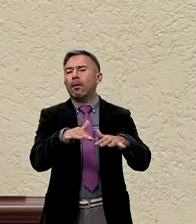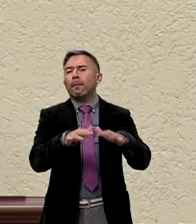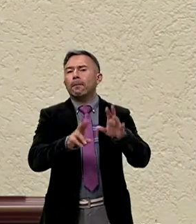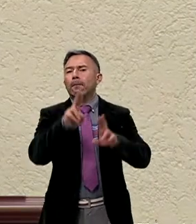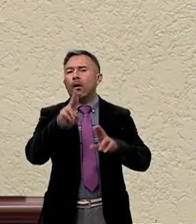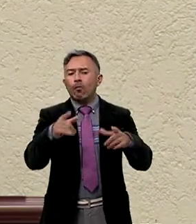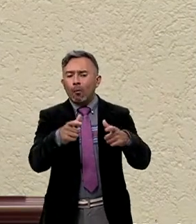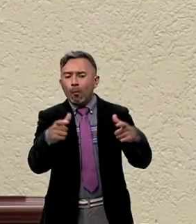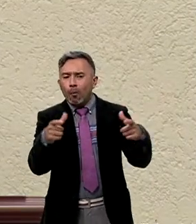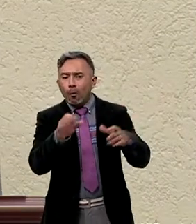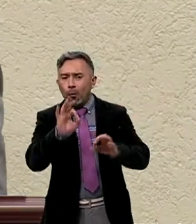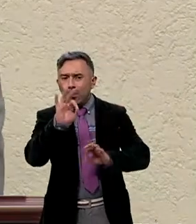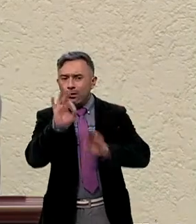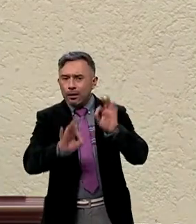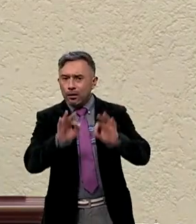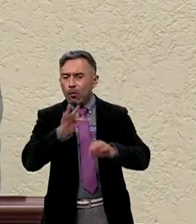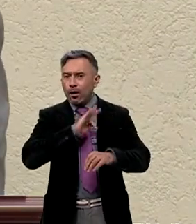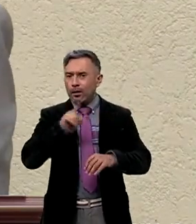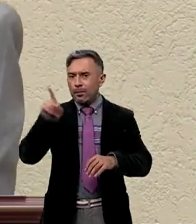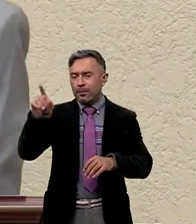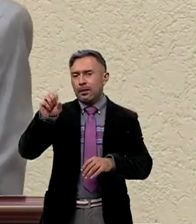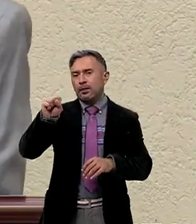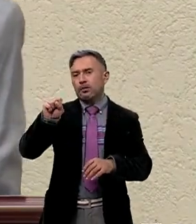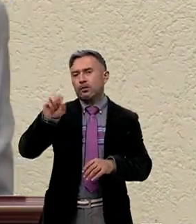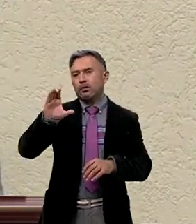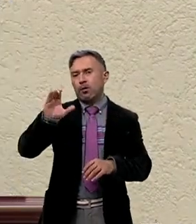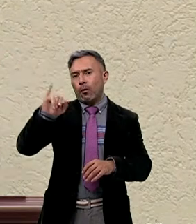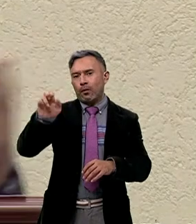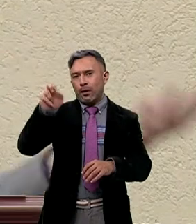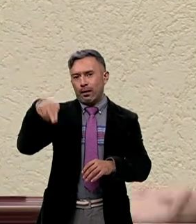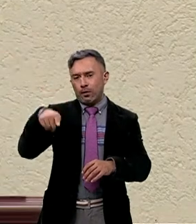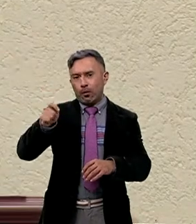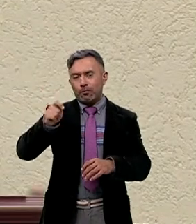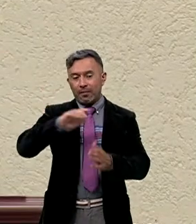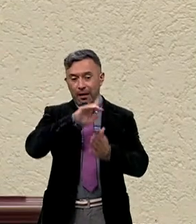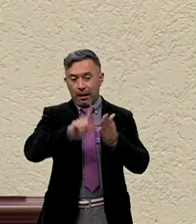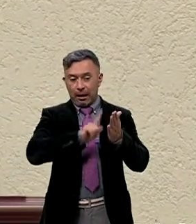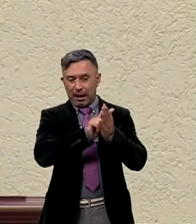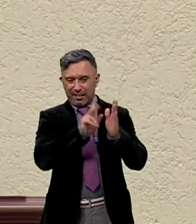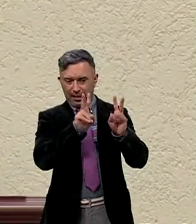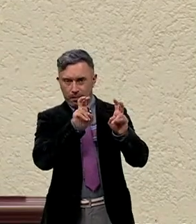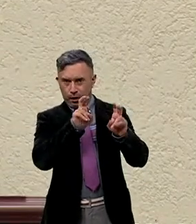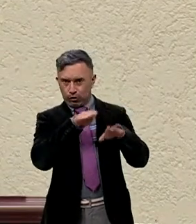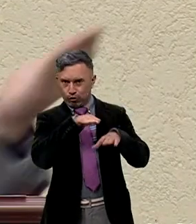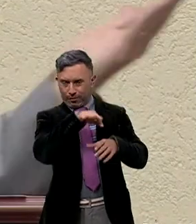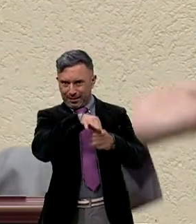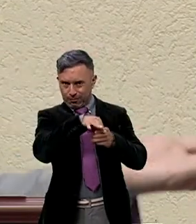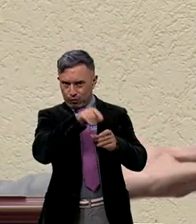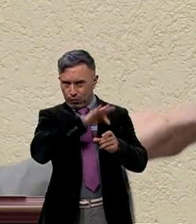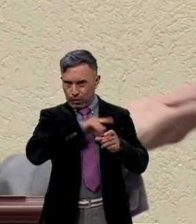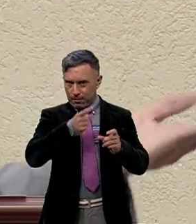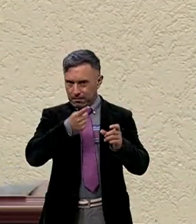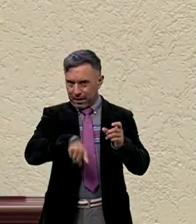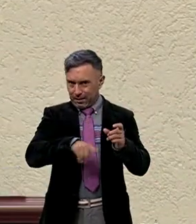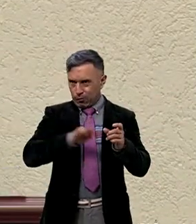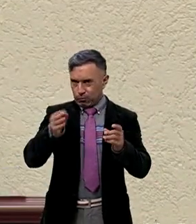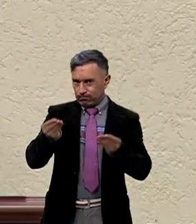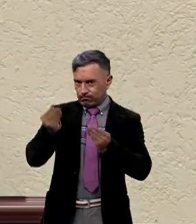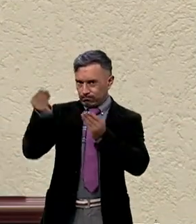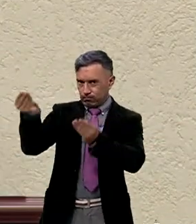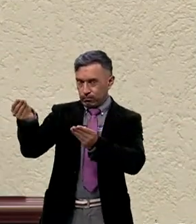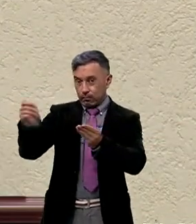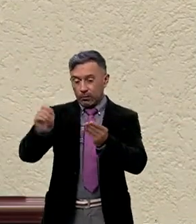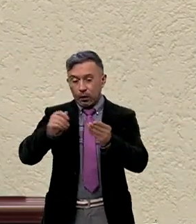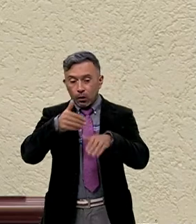ha remitido a la suprema corte justicia de la nación como la ley de la materia lo establece las cifras son pues en este proyecto acuerdo exactamente las mismas